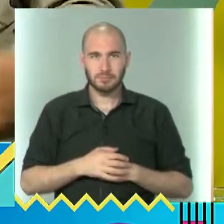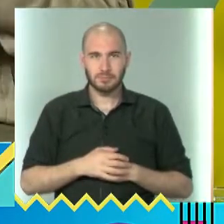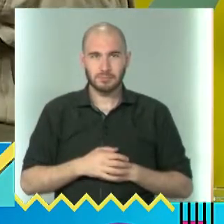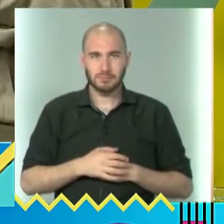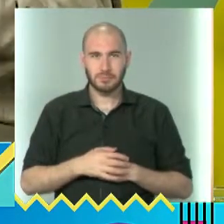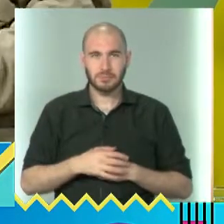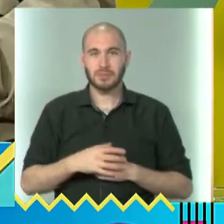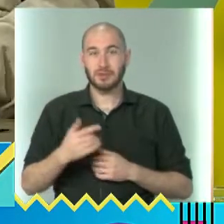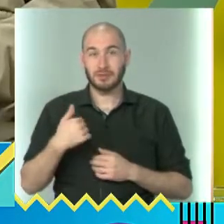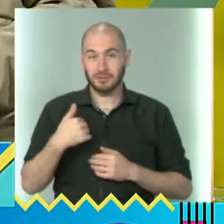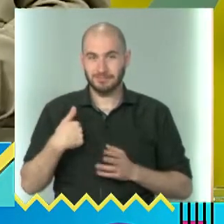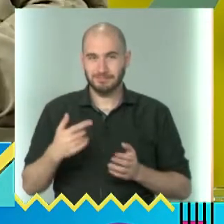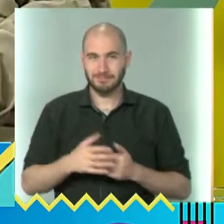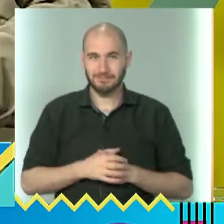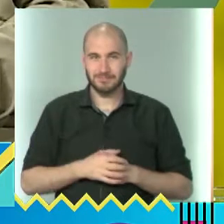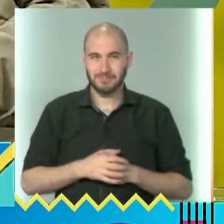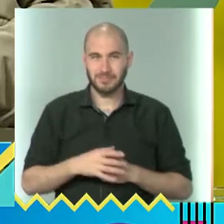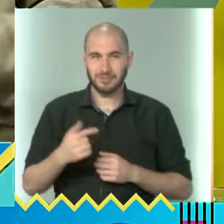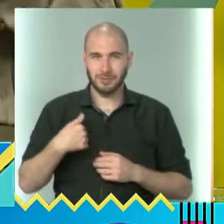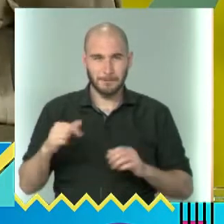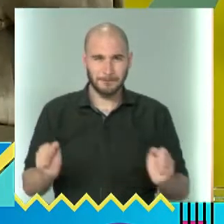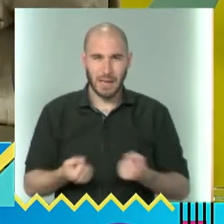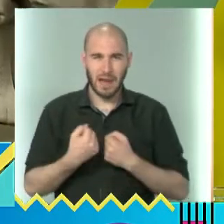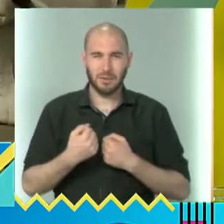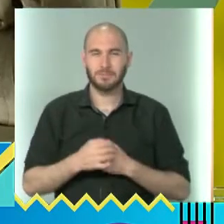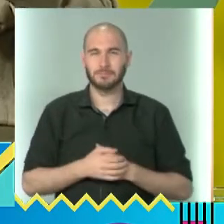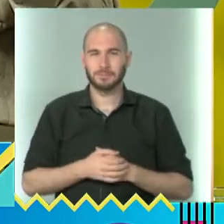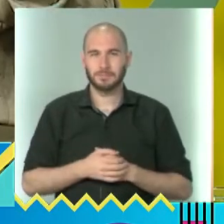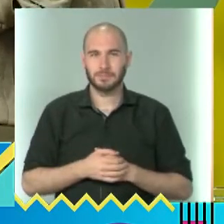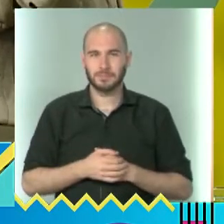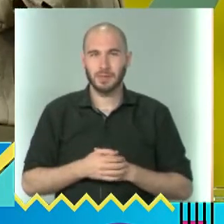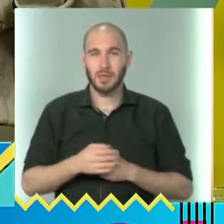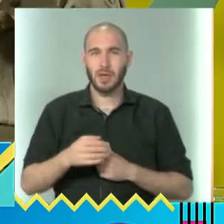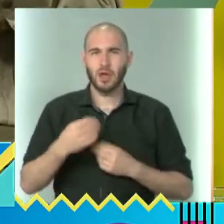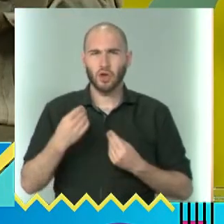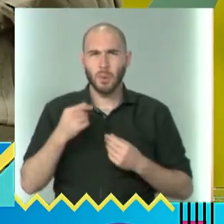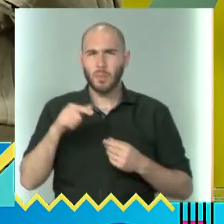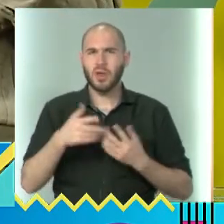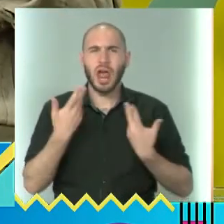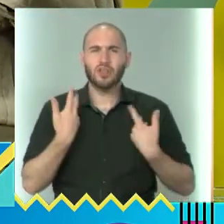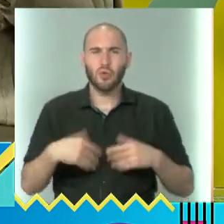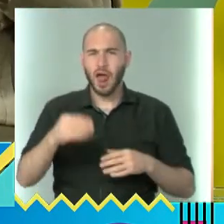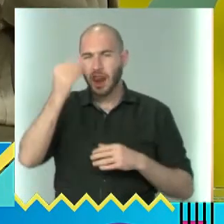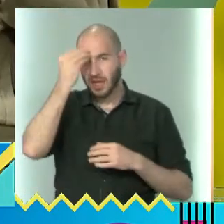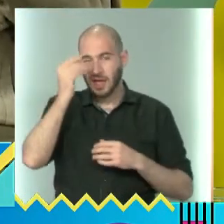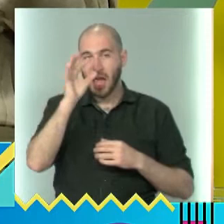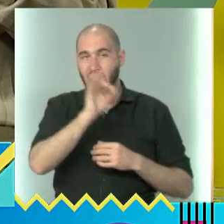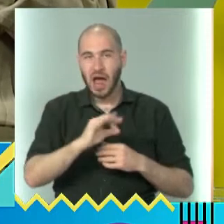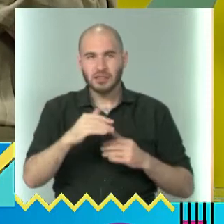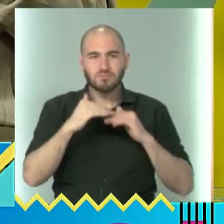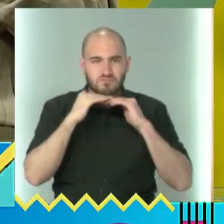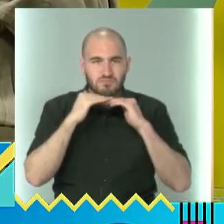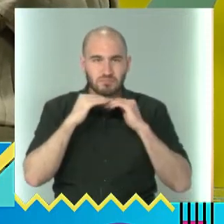me toca el papel de malo. Fíjate cómo Nicolás ha naturalizado que el arte se